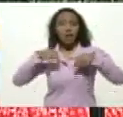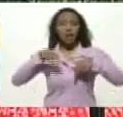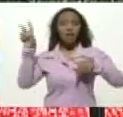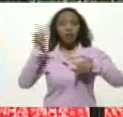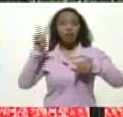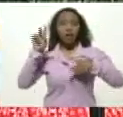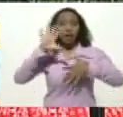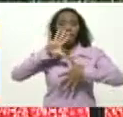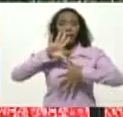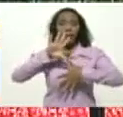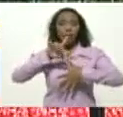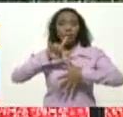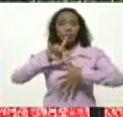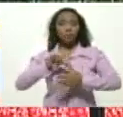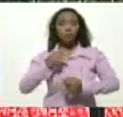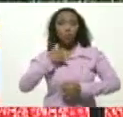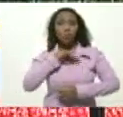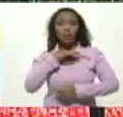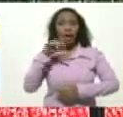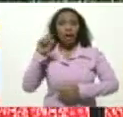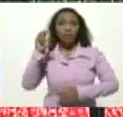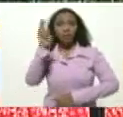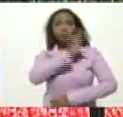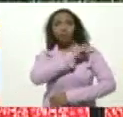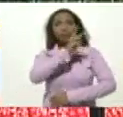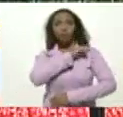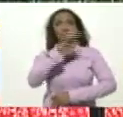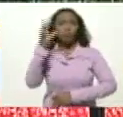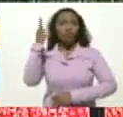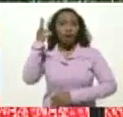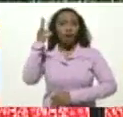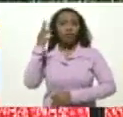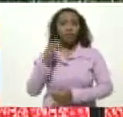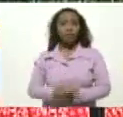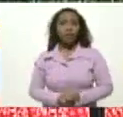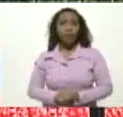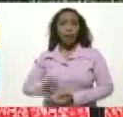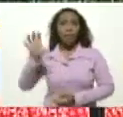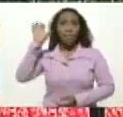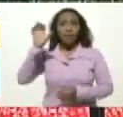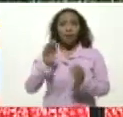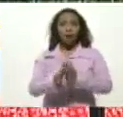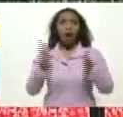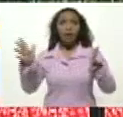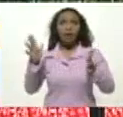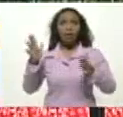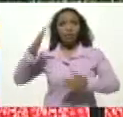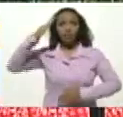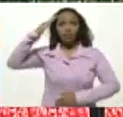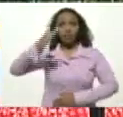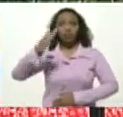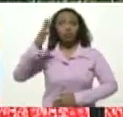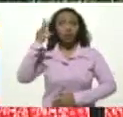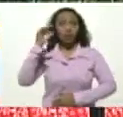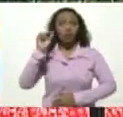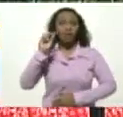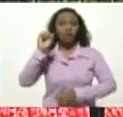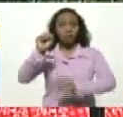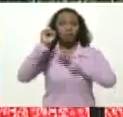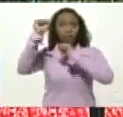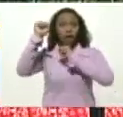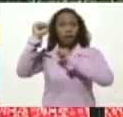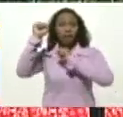América Latina. Nuestra generala de la patria grande, coronela, victoriosa en